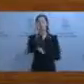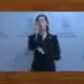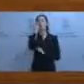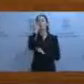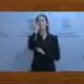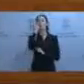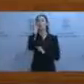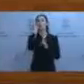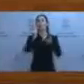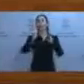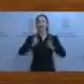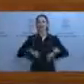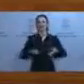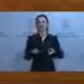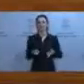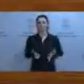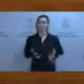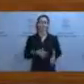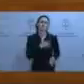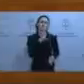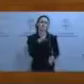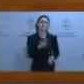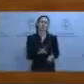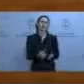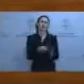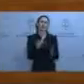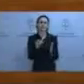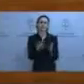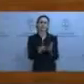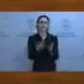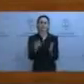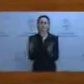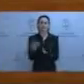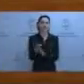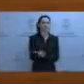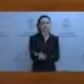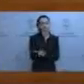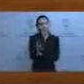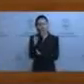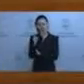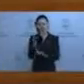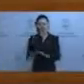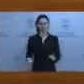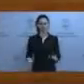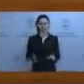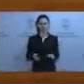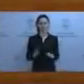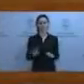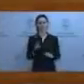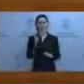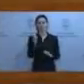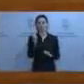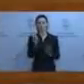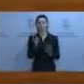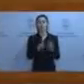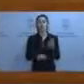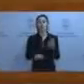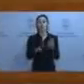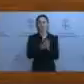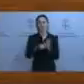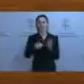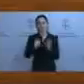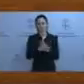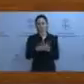ya estamos pervirtiendo el sistema y ya estamos obligados a corregirlo. Bien, eso es el segundo punto que yo planteo, como